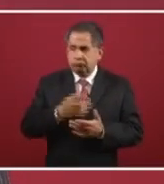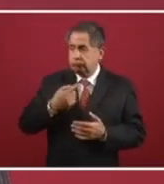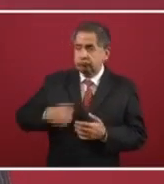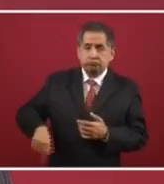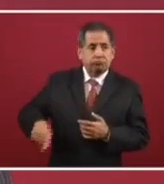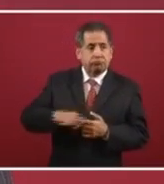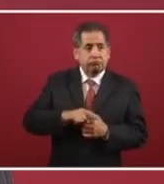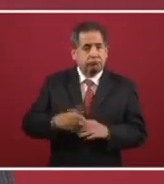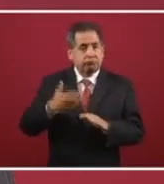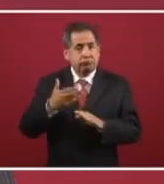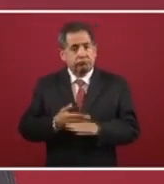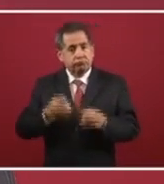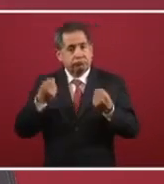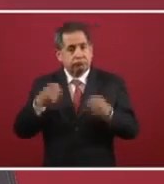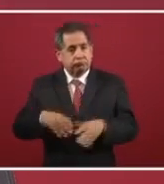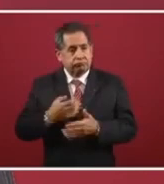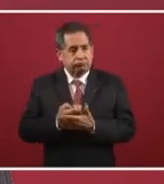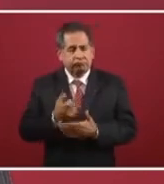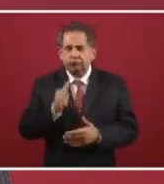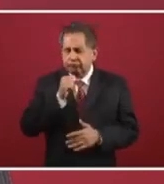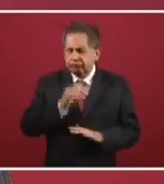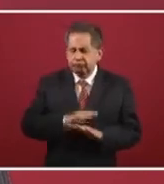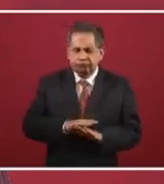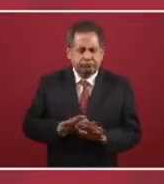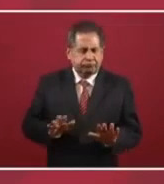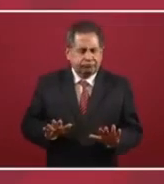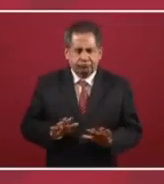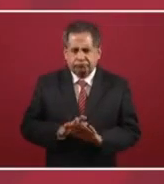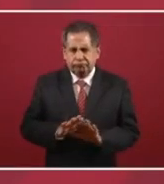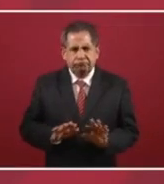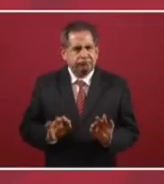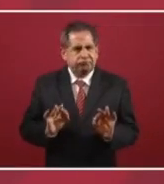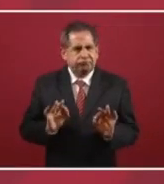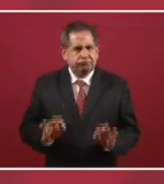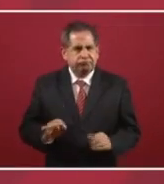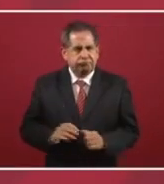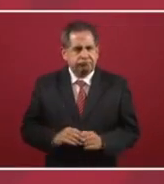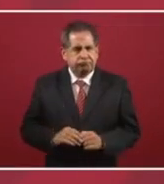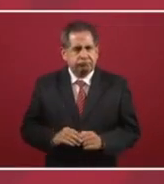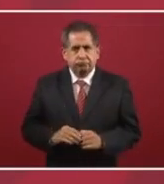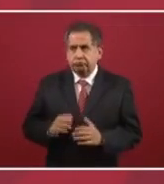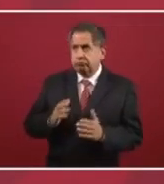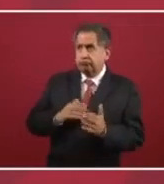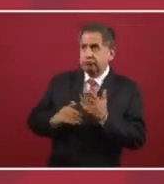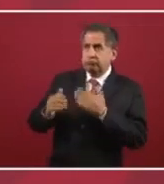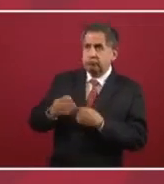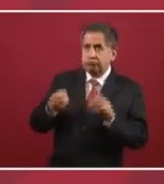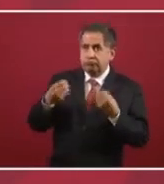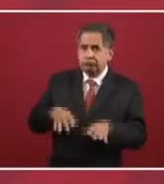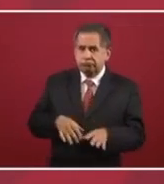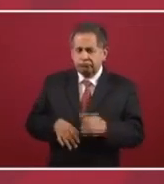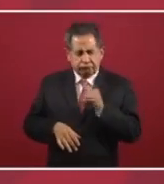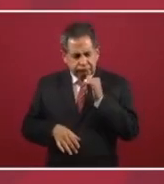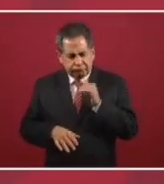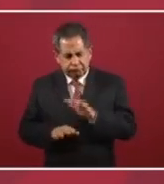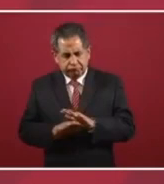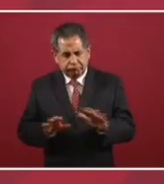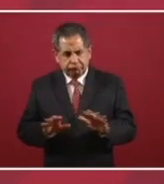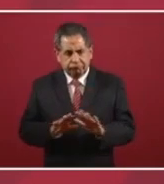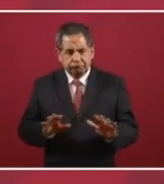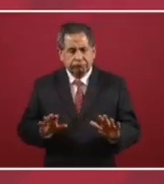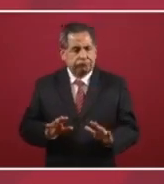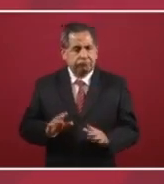y negó que entre ambos gobiernos haya diferencias de fondo o discrepancias que pudieran afectar la economía y desarrollo del país. Por el